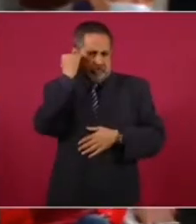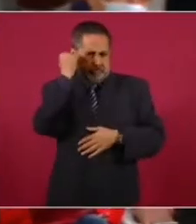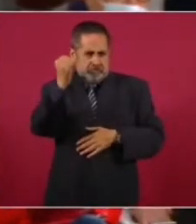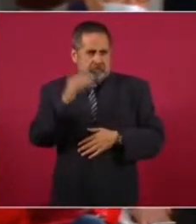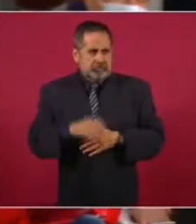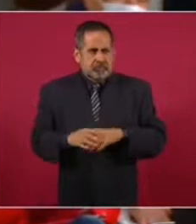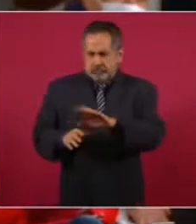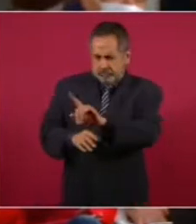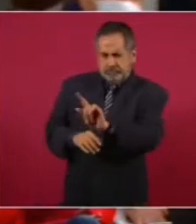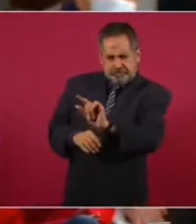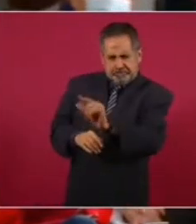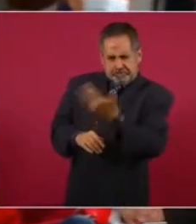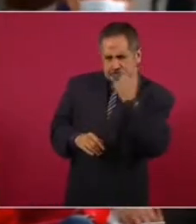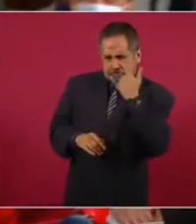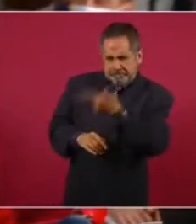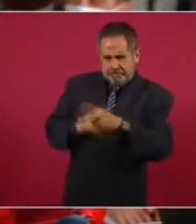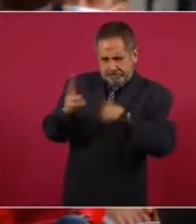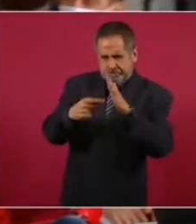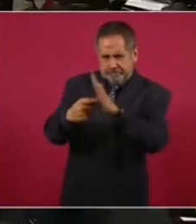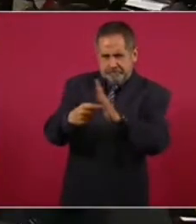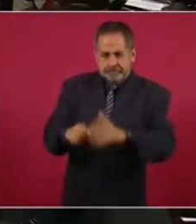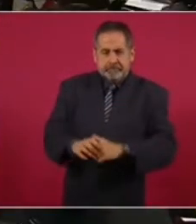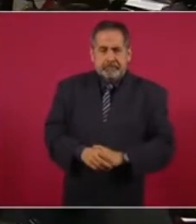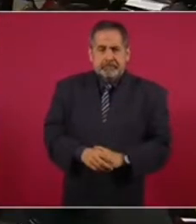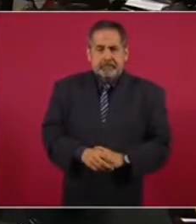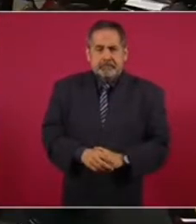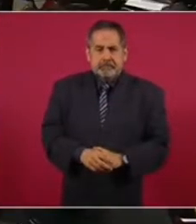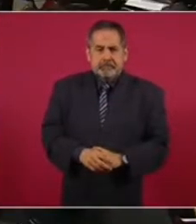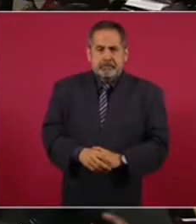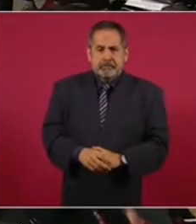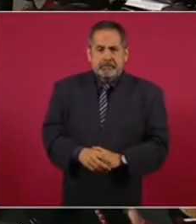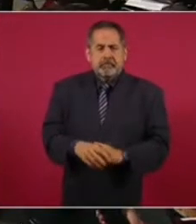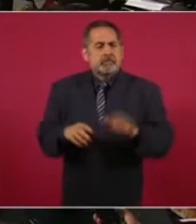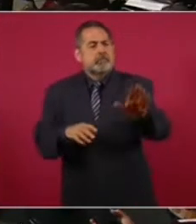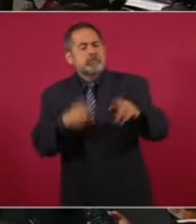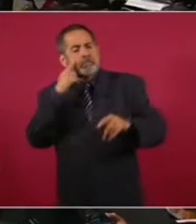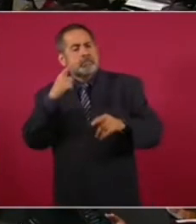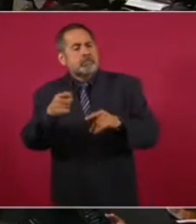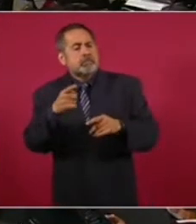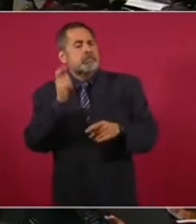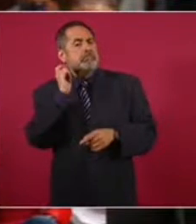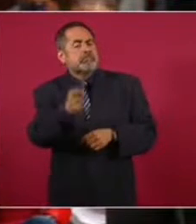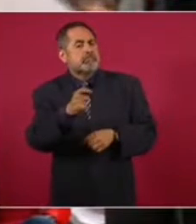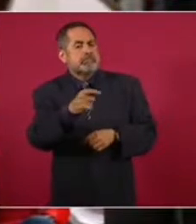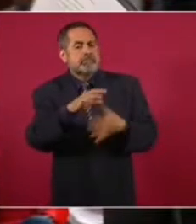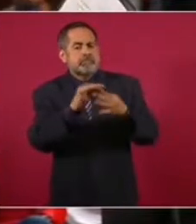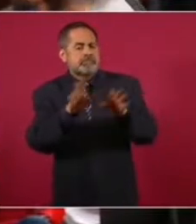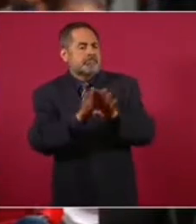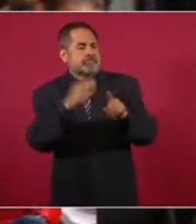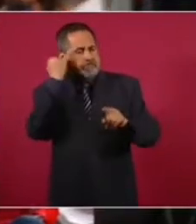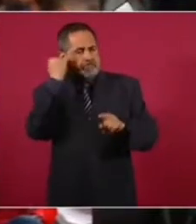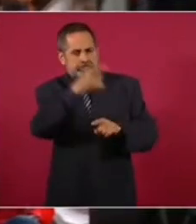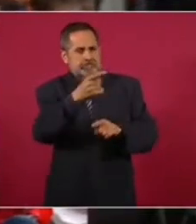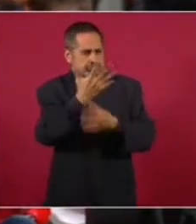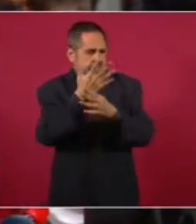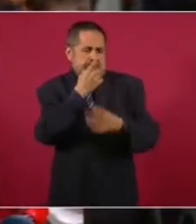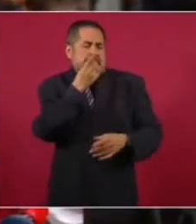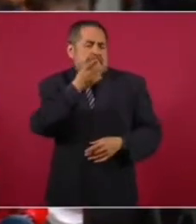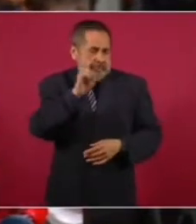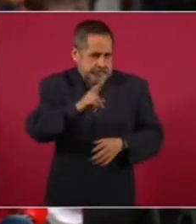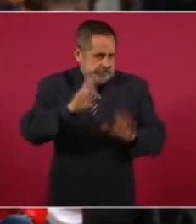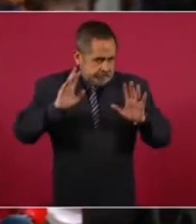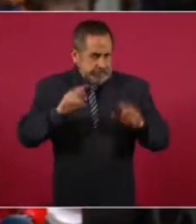pero vamos viendo estos otros. Porque o sea, la proyección lo que indica es que vamos a suponer que lo que usted dice es